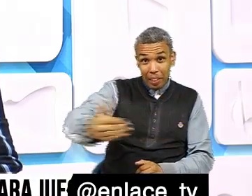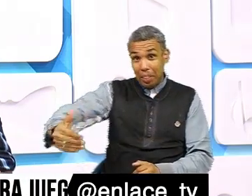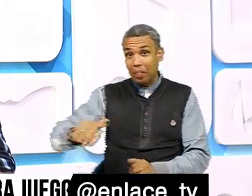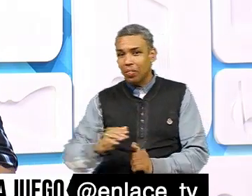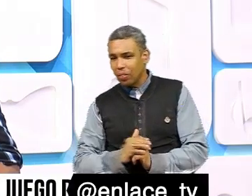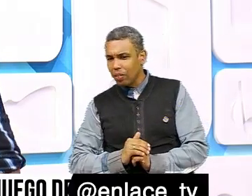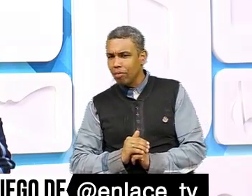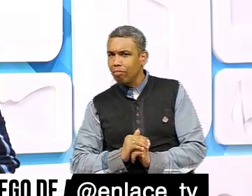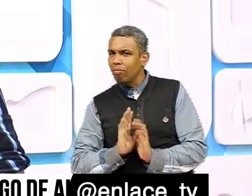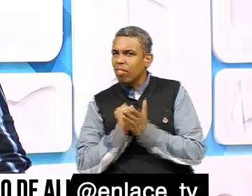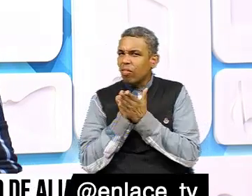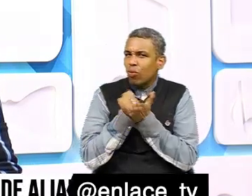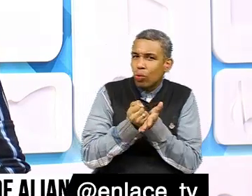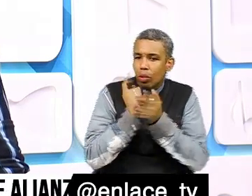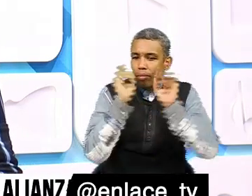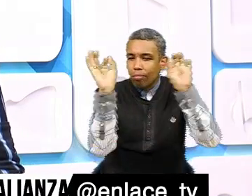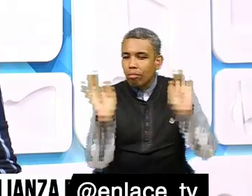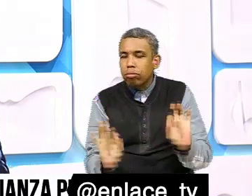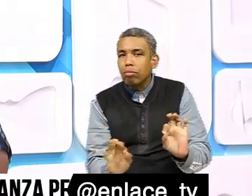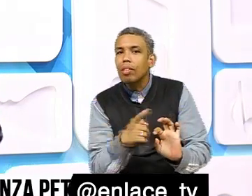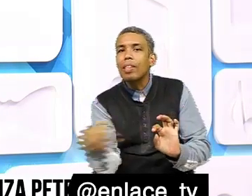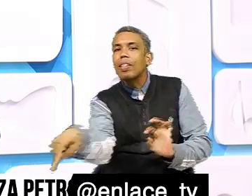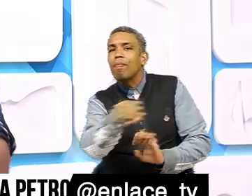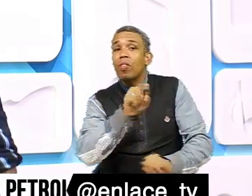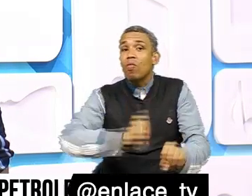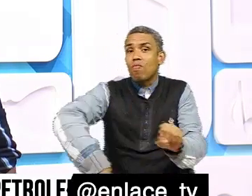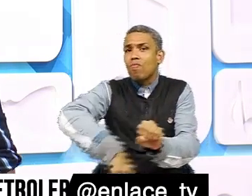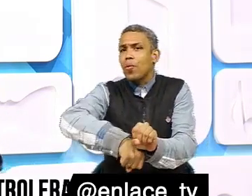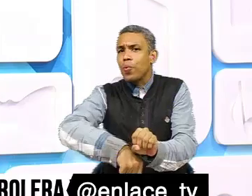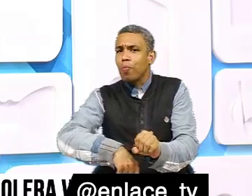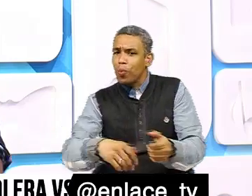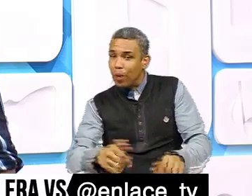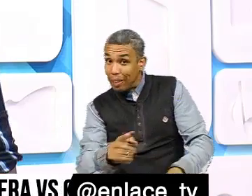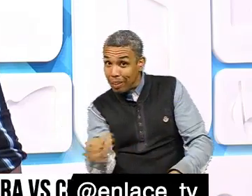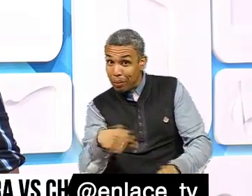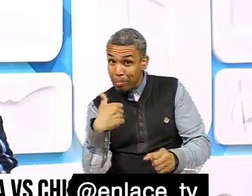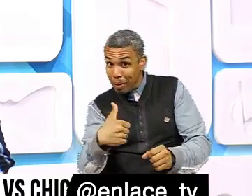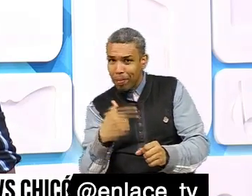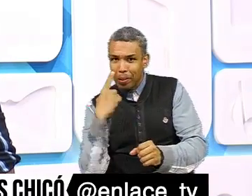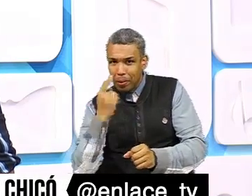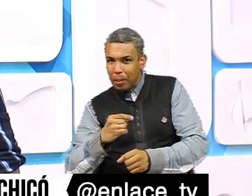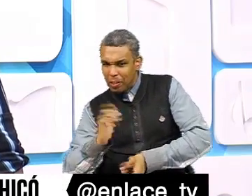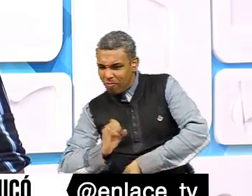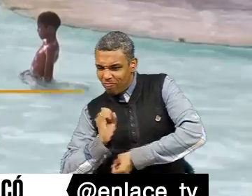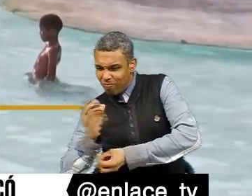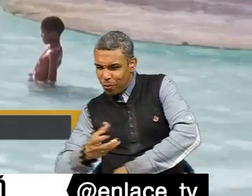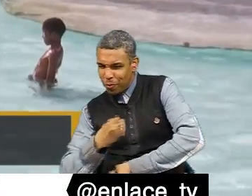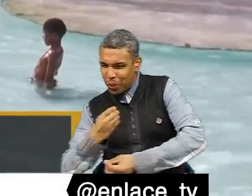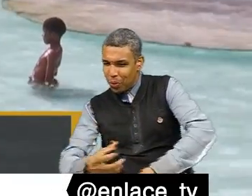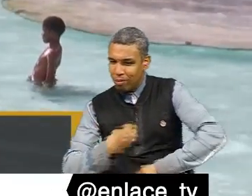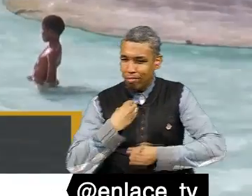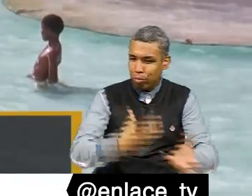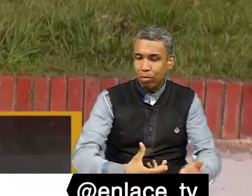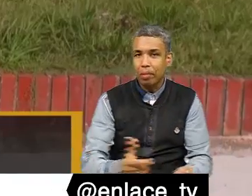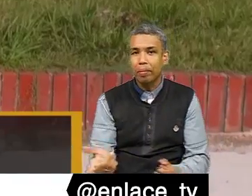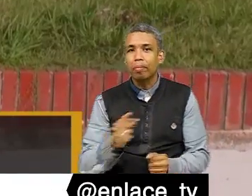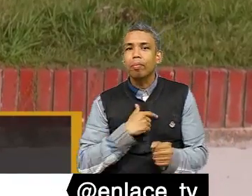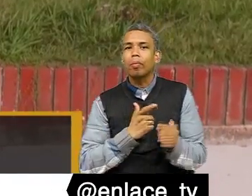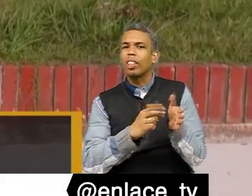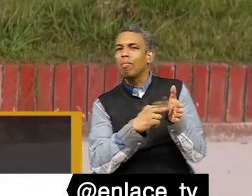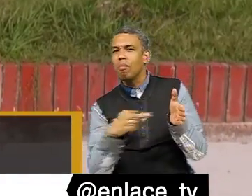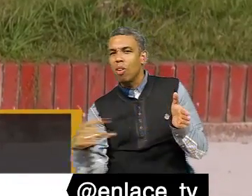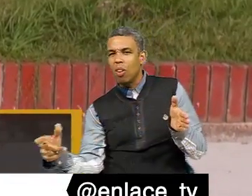ciudad. Ellos obtuvieron grandes logros en el fútbol y por eso premiaron su talento. Con una tarde de piscina, los campeones del